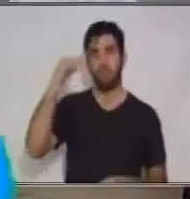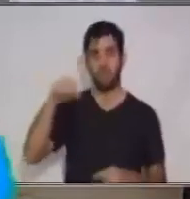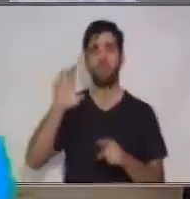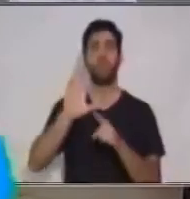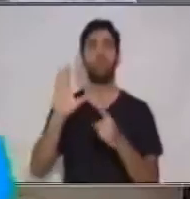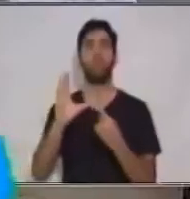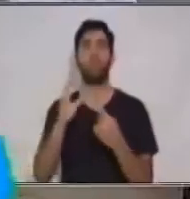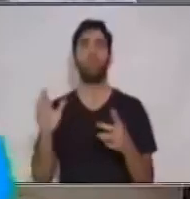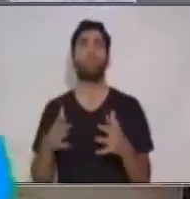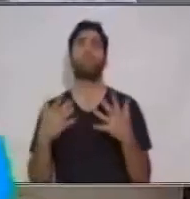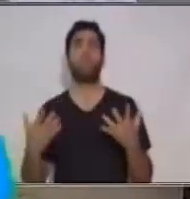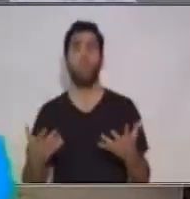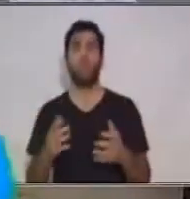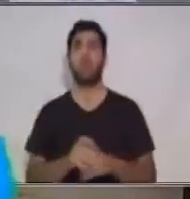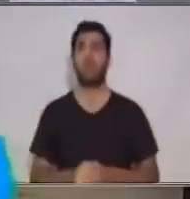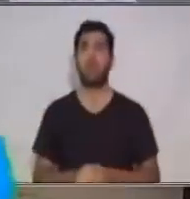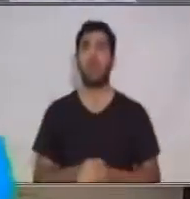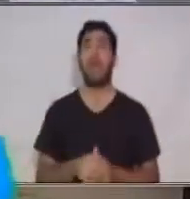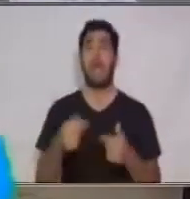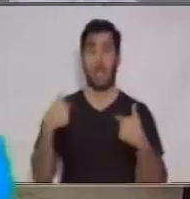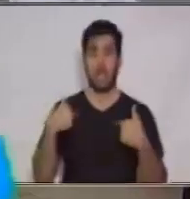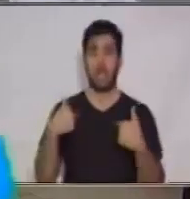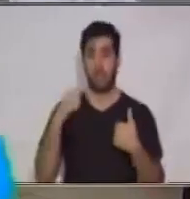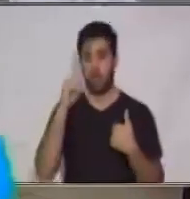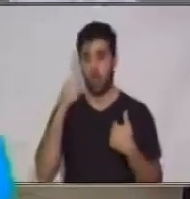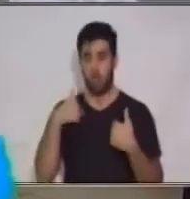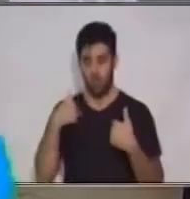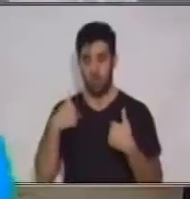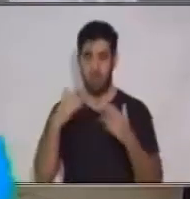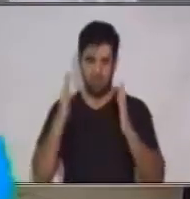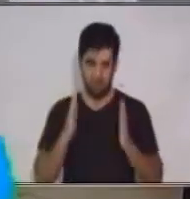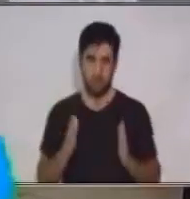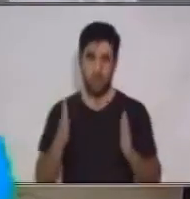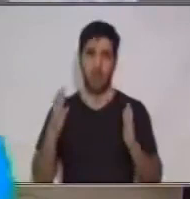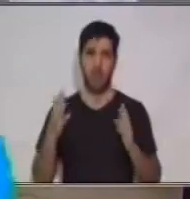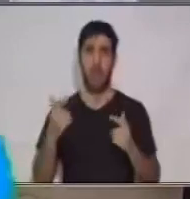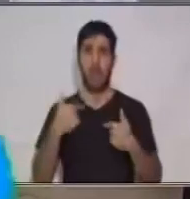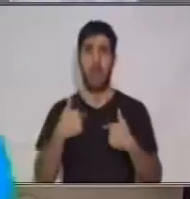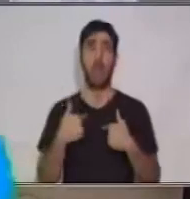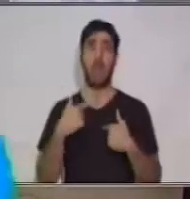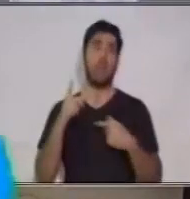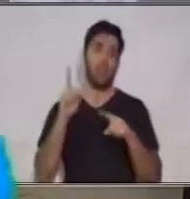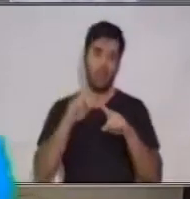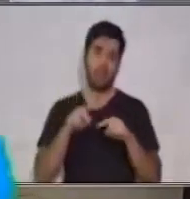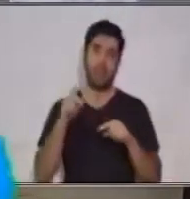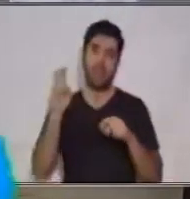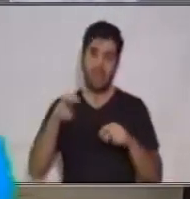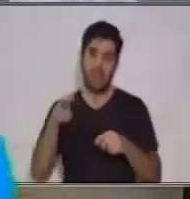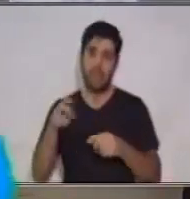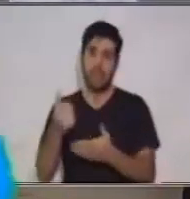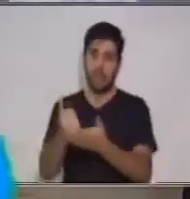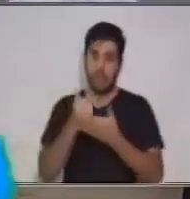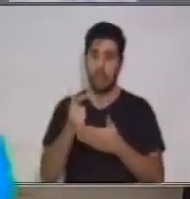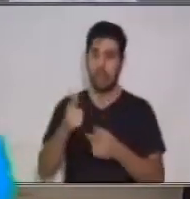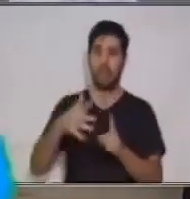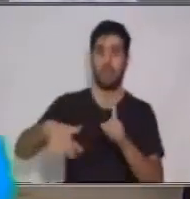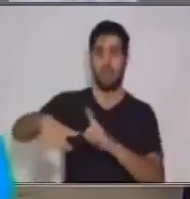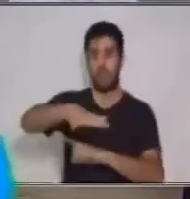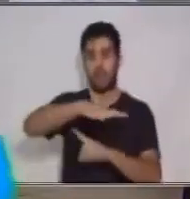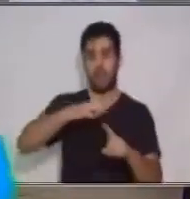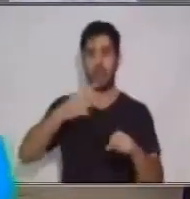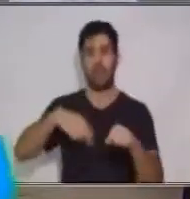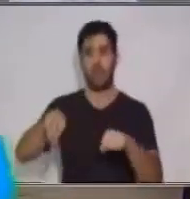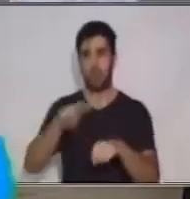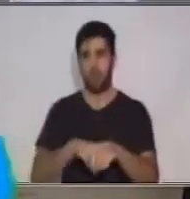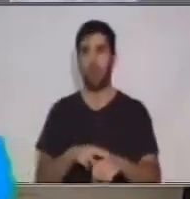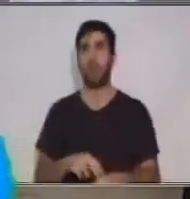consideraban que el hombre dependía de todo lo que estaba a su alrededor o depende de todo lo que está a su alrededor. Este